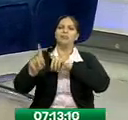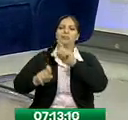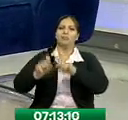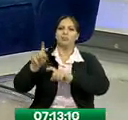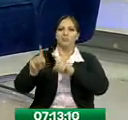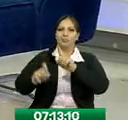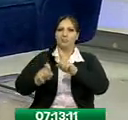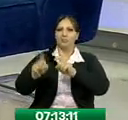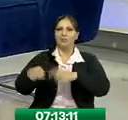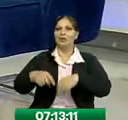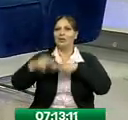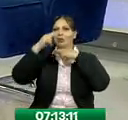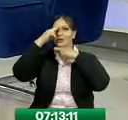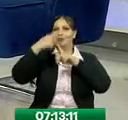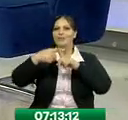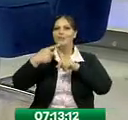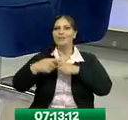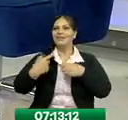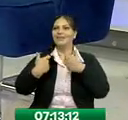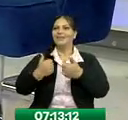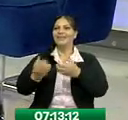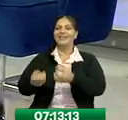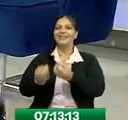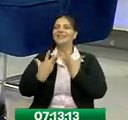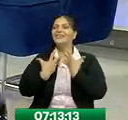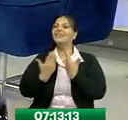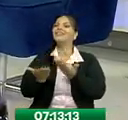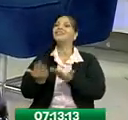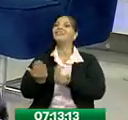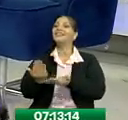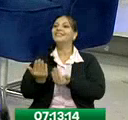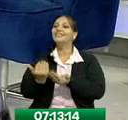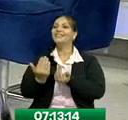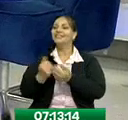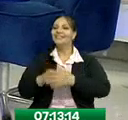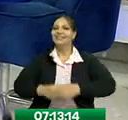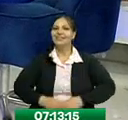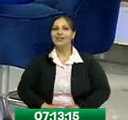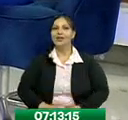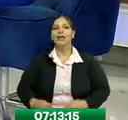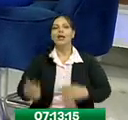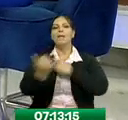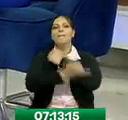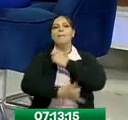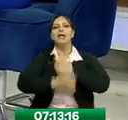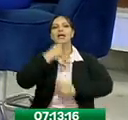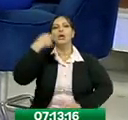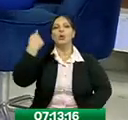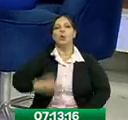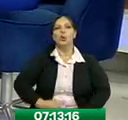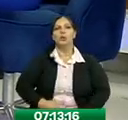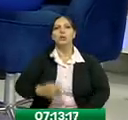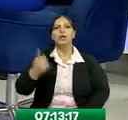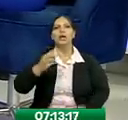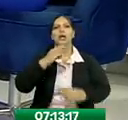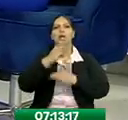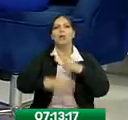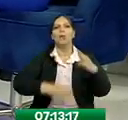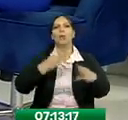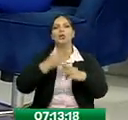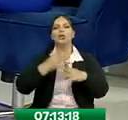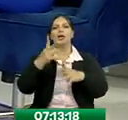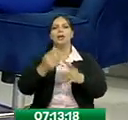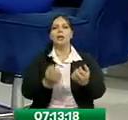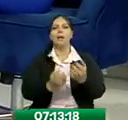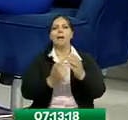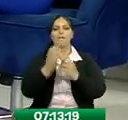entrevista con buenas noticias, algo que acaba de suceder en este momento en Rusia a propósito del Mundial de Box,